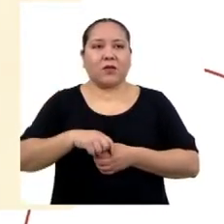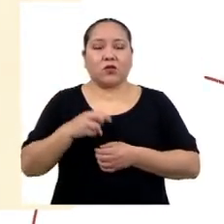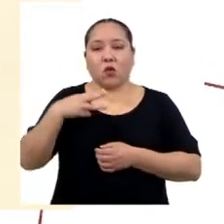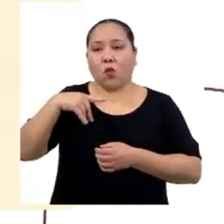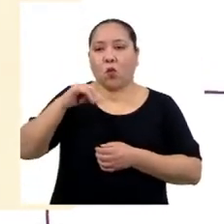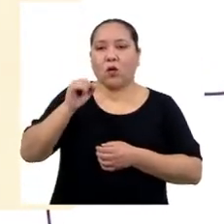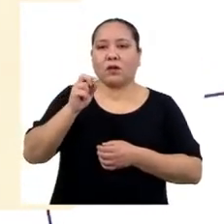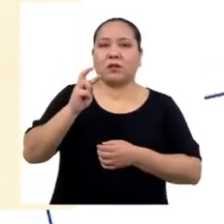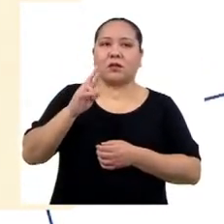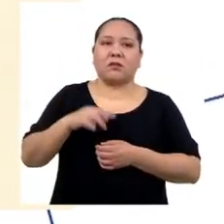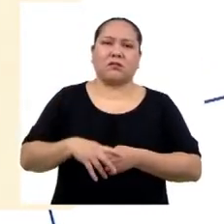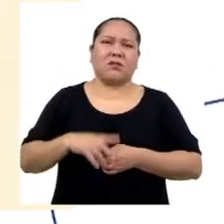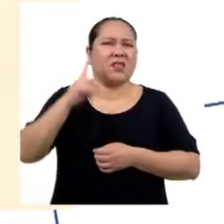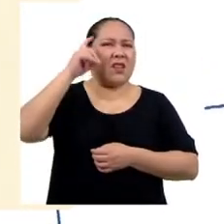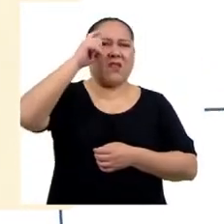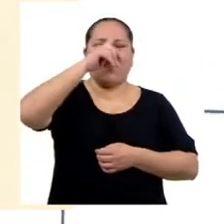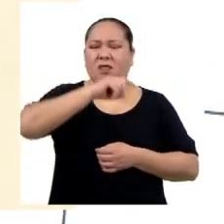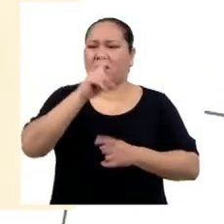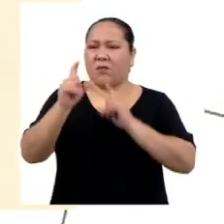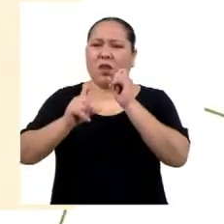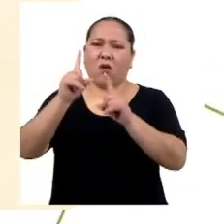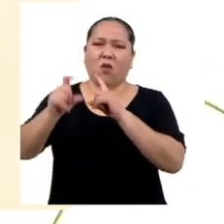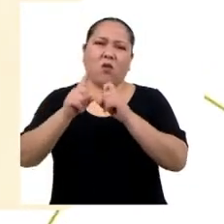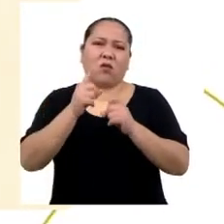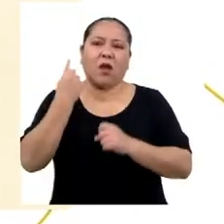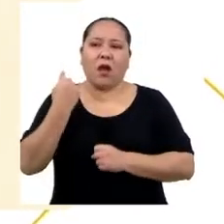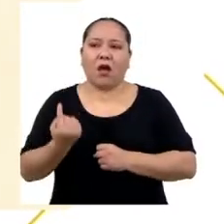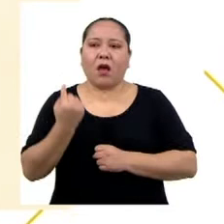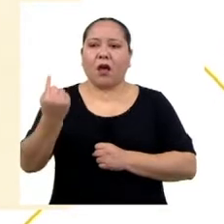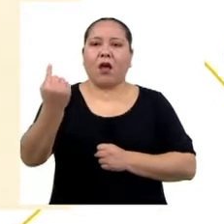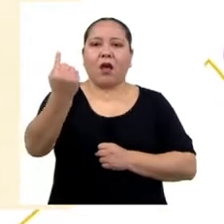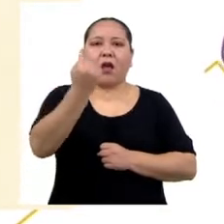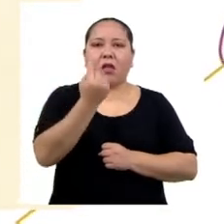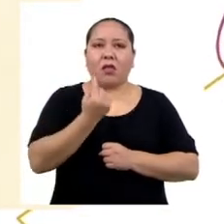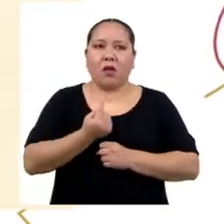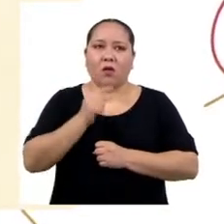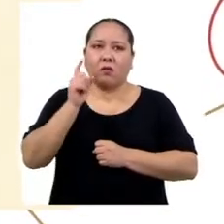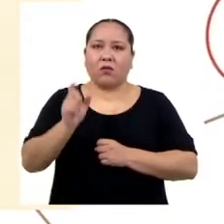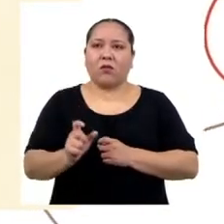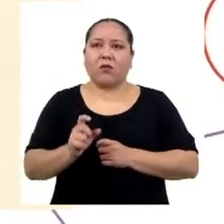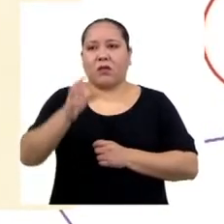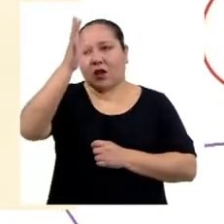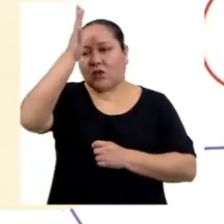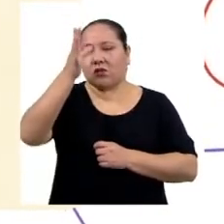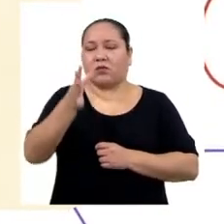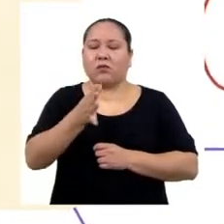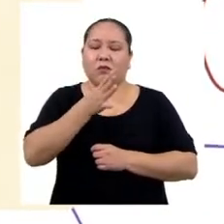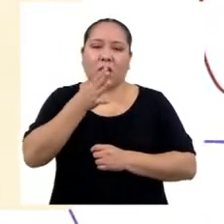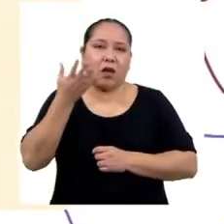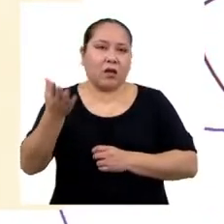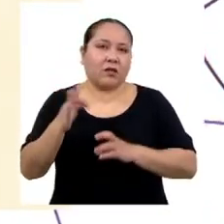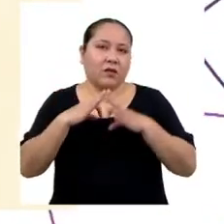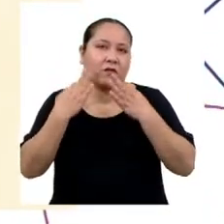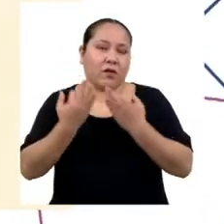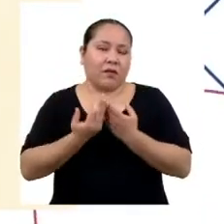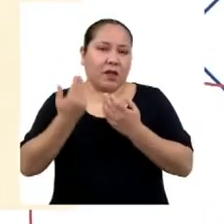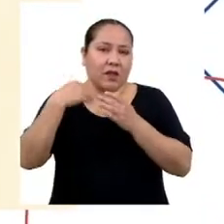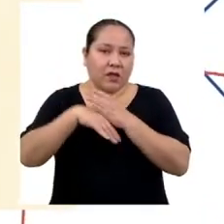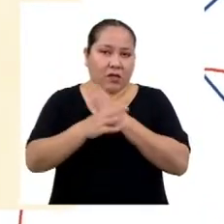sería demasiado difícil encuestar a cada una y uno de los padres y madres de familia del